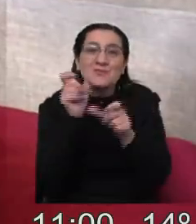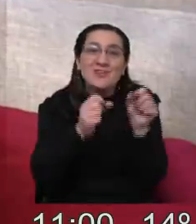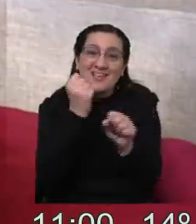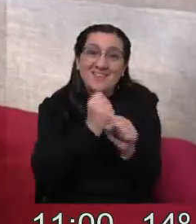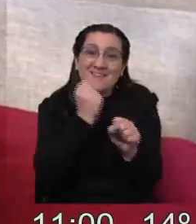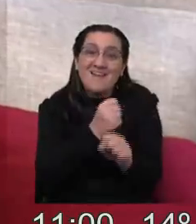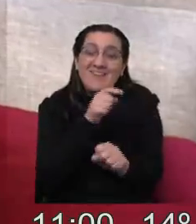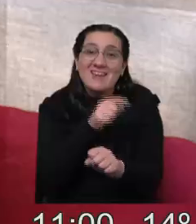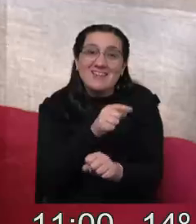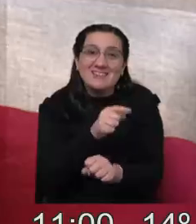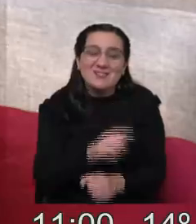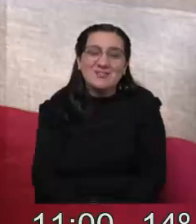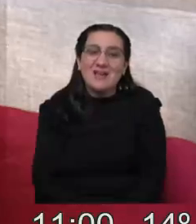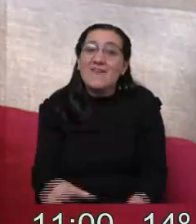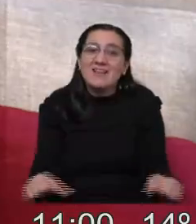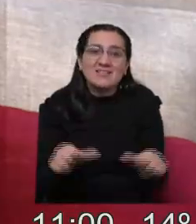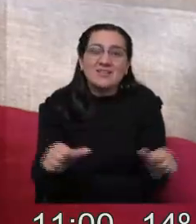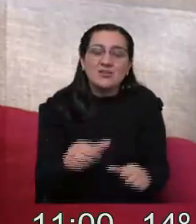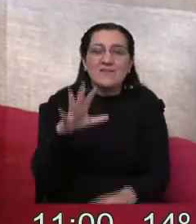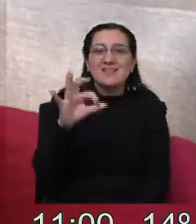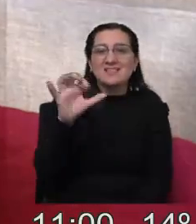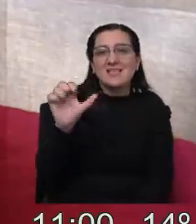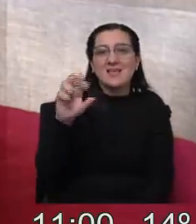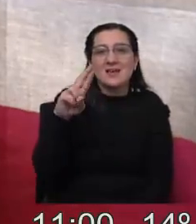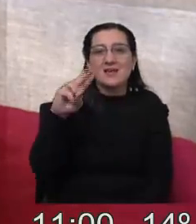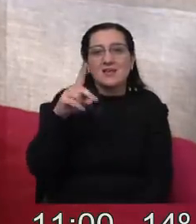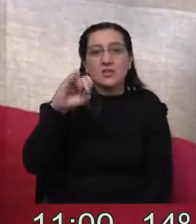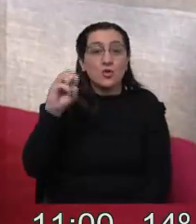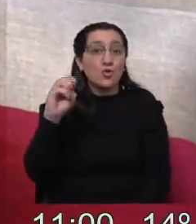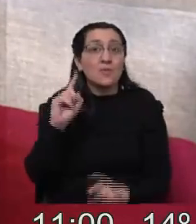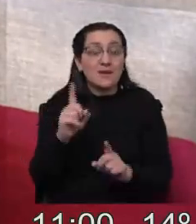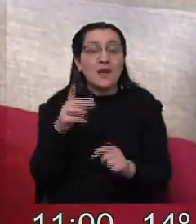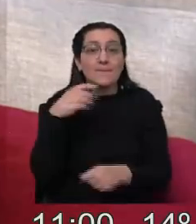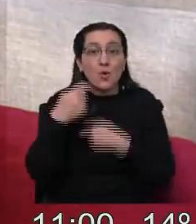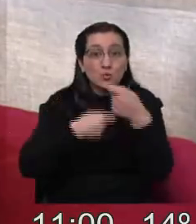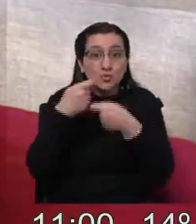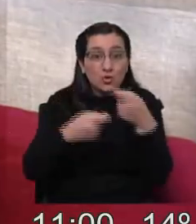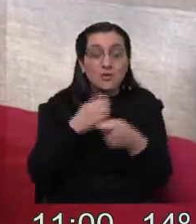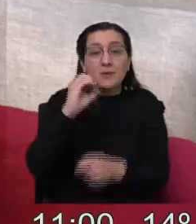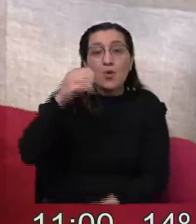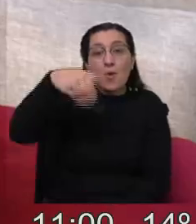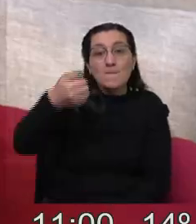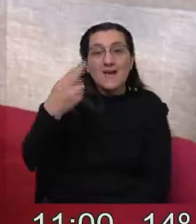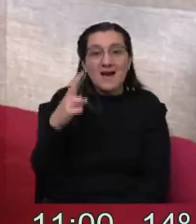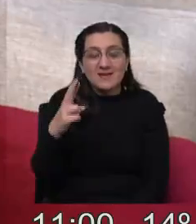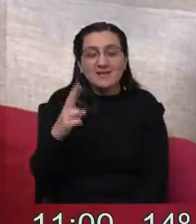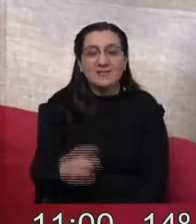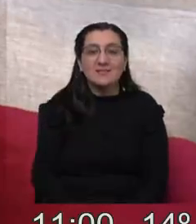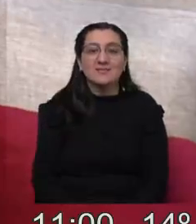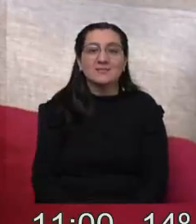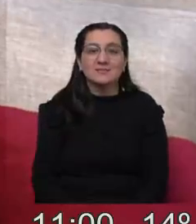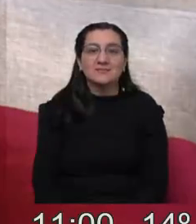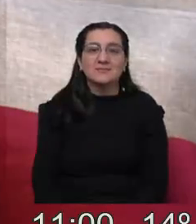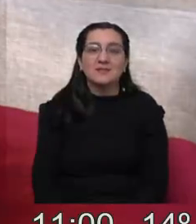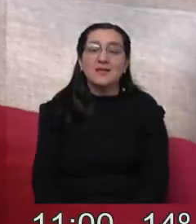esa camiseta, había que hacerlo. Estaba Sergio del Chopo en la producción, Omar Borges estaba también un poquitito por allí.